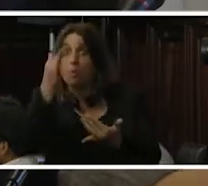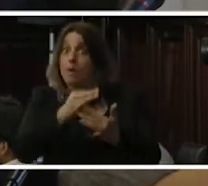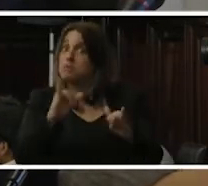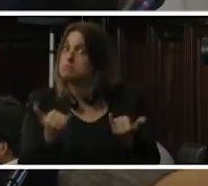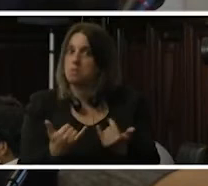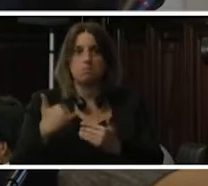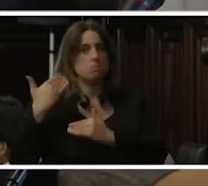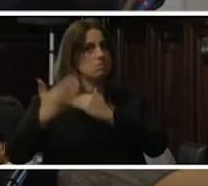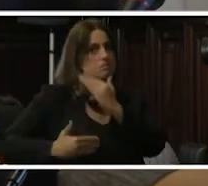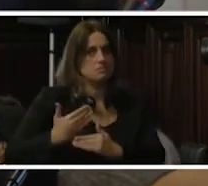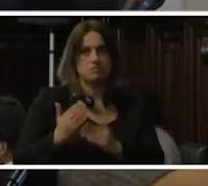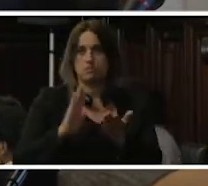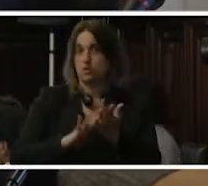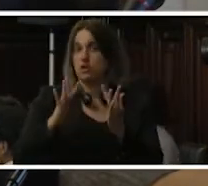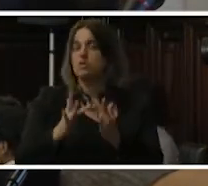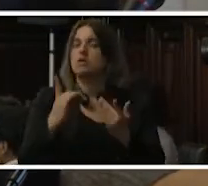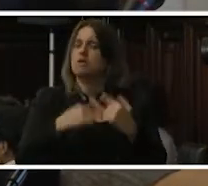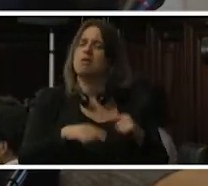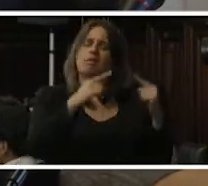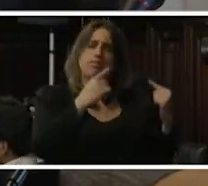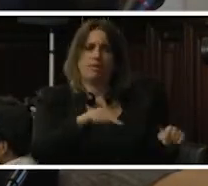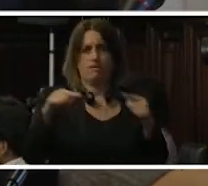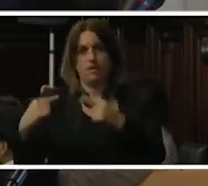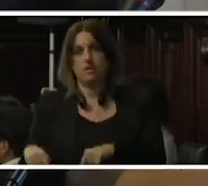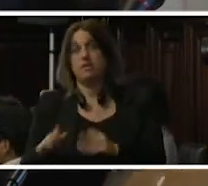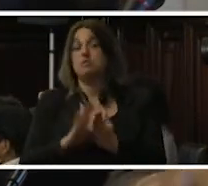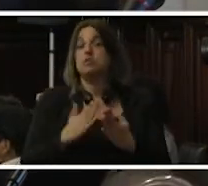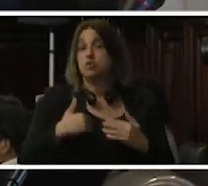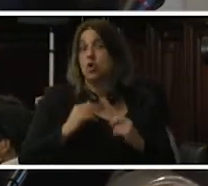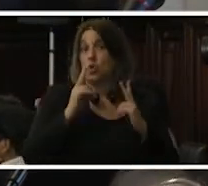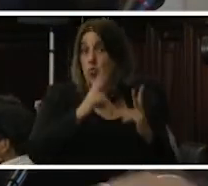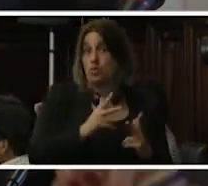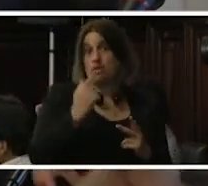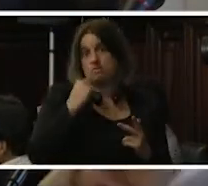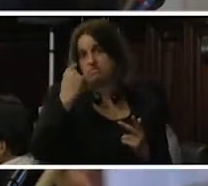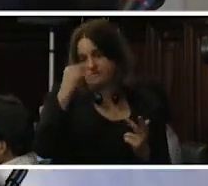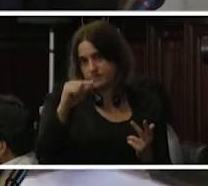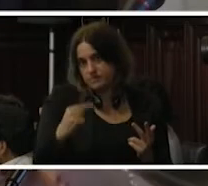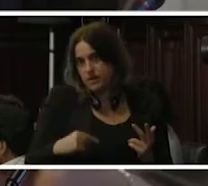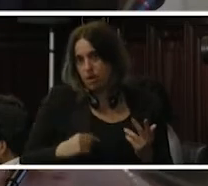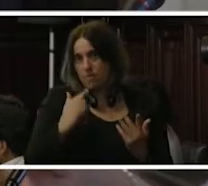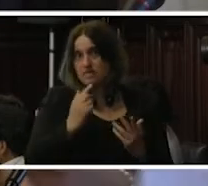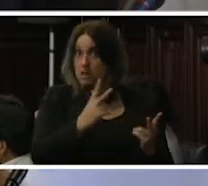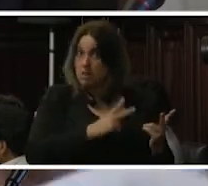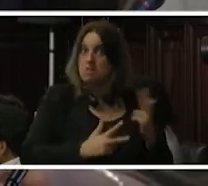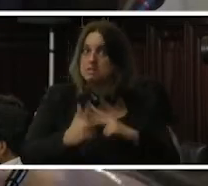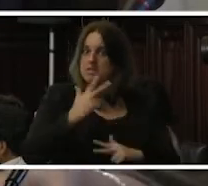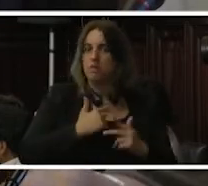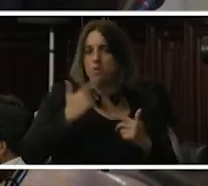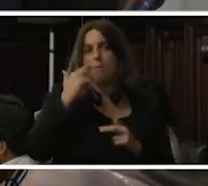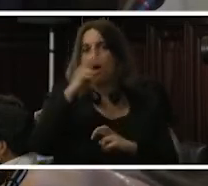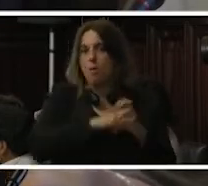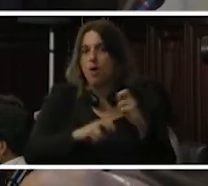plena integración. Entonces, creo que es importante que, con las recomendaciones que ustedes nos hacen, sigamos aportando a tratar de